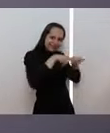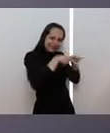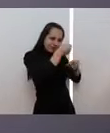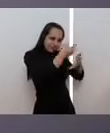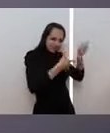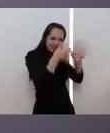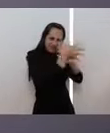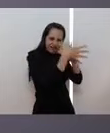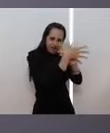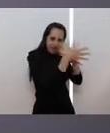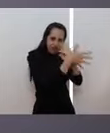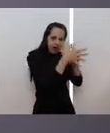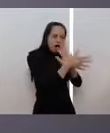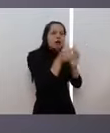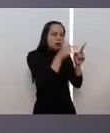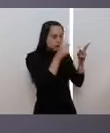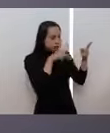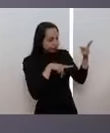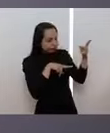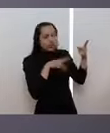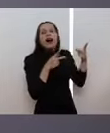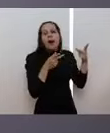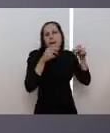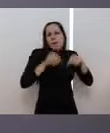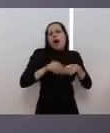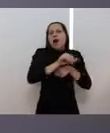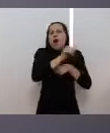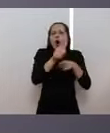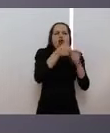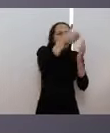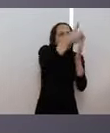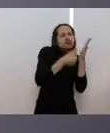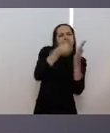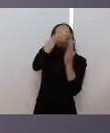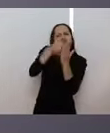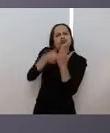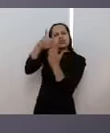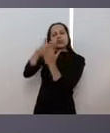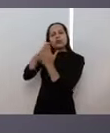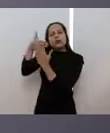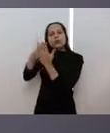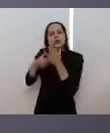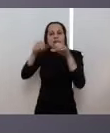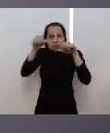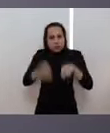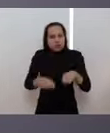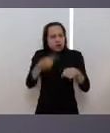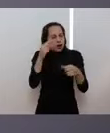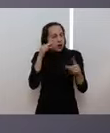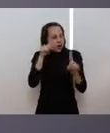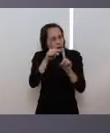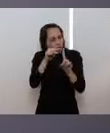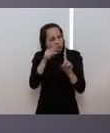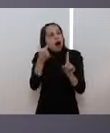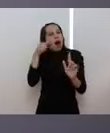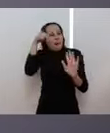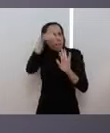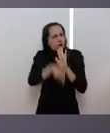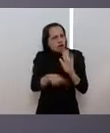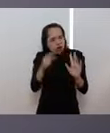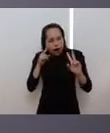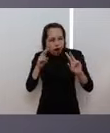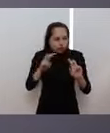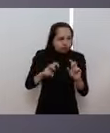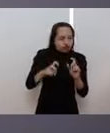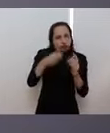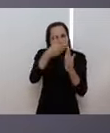nuestra página web allí podrán también encontrar otros documentos con los cuales podrán conocer a fondo la gestión del hospital mitad central frente